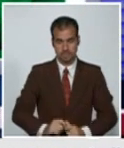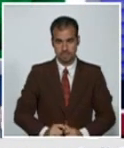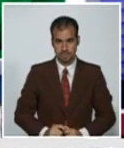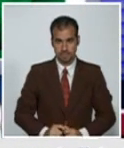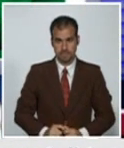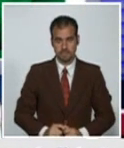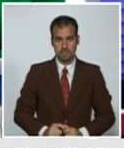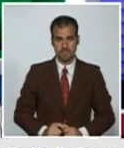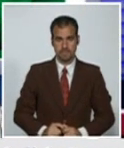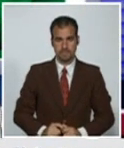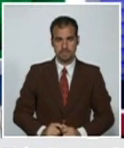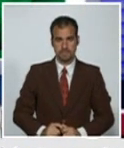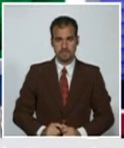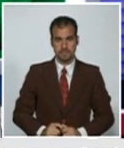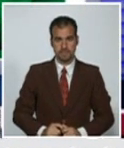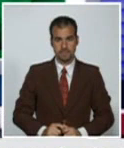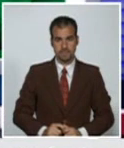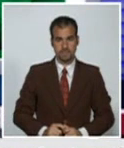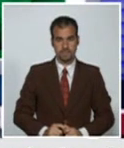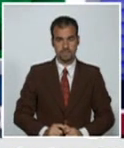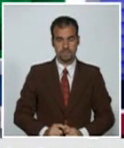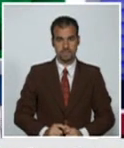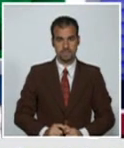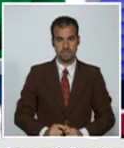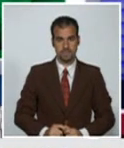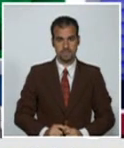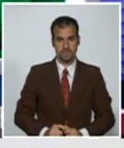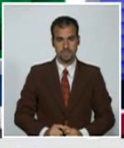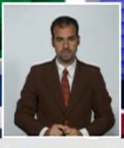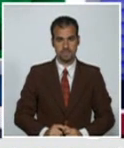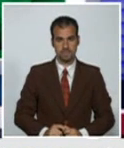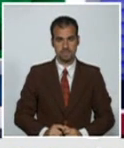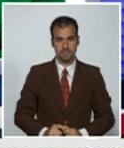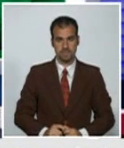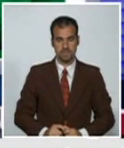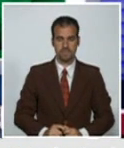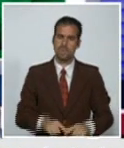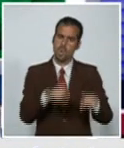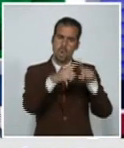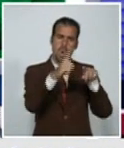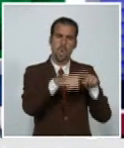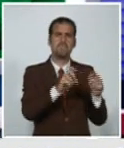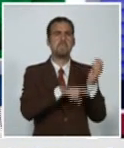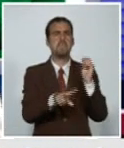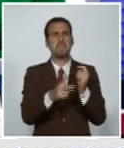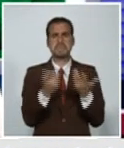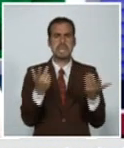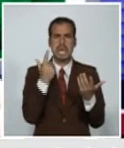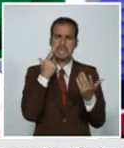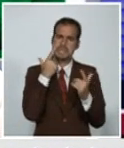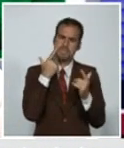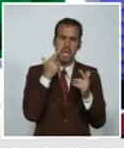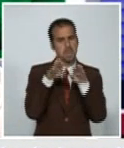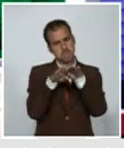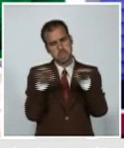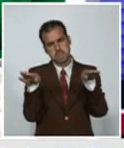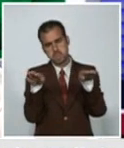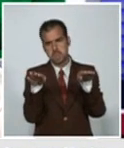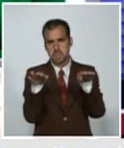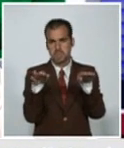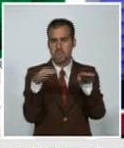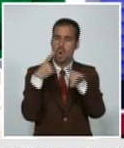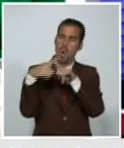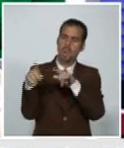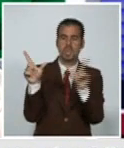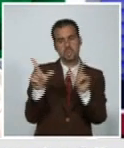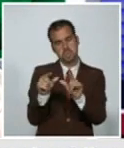enfermedad. Y otras, bueno, pues se mantienen, otras disminuyen. Vamos a ver las particularidades. Bueno, en el